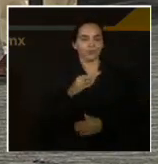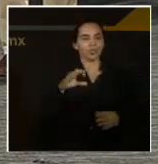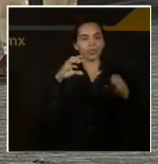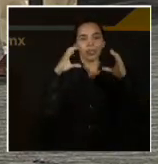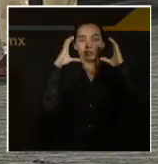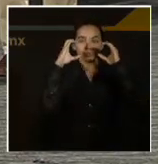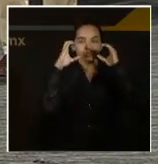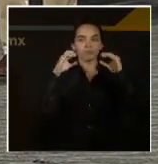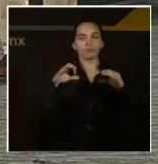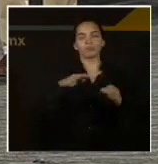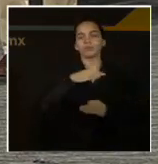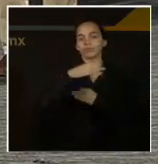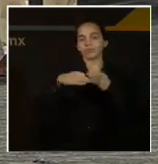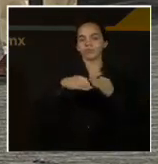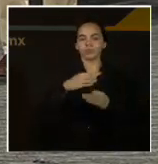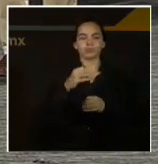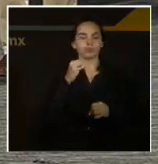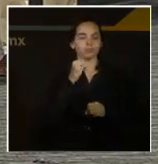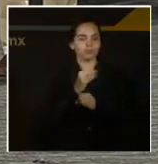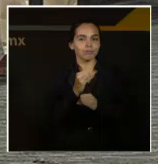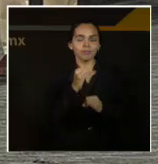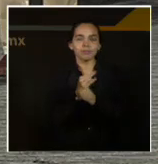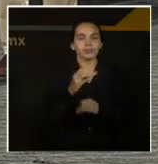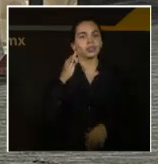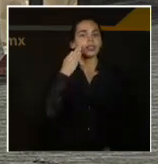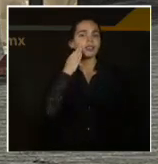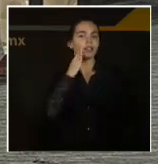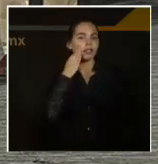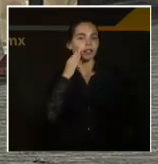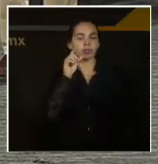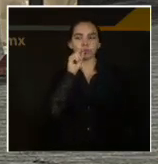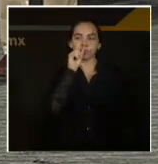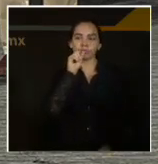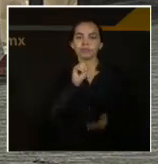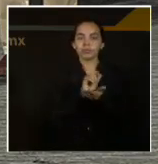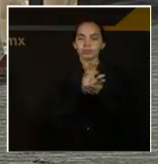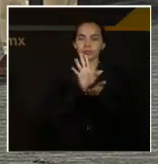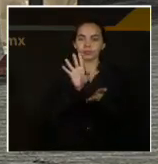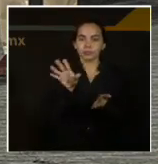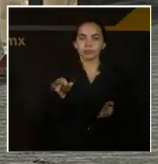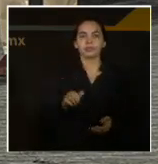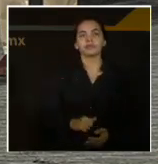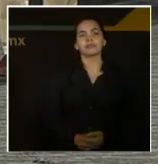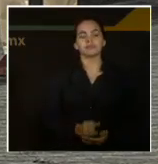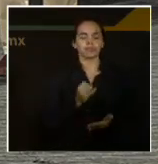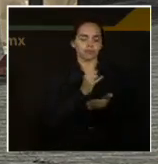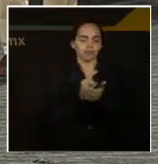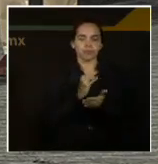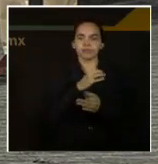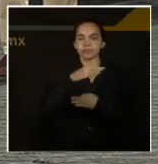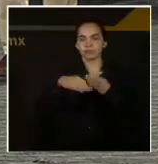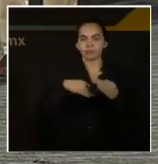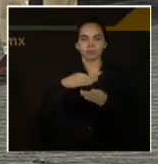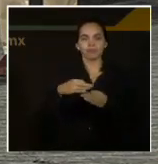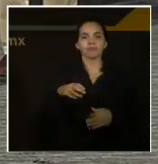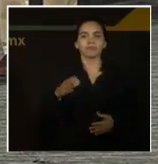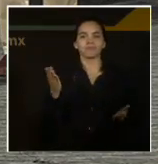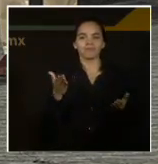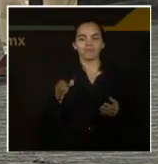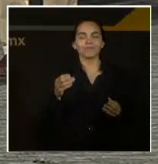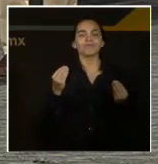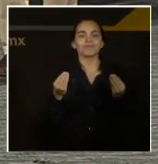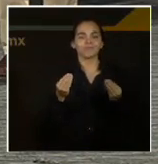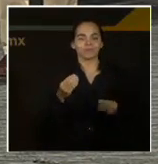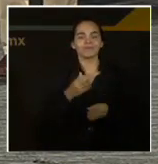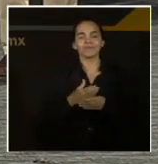Facebook, de Twitter, para que esta fotografía, pues también nos va a motivar a los candidatos que seguramente en la mente de ellos están pasando muchas, pero